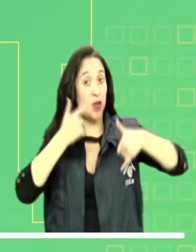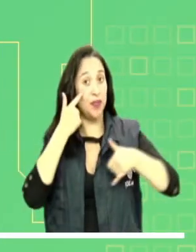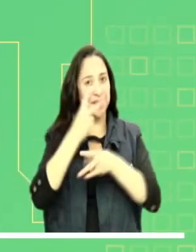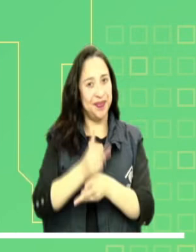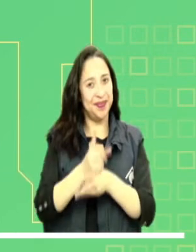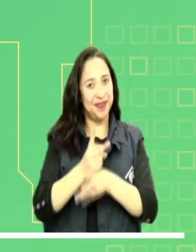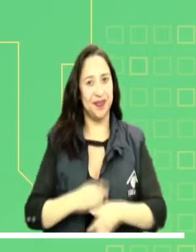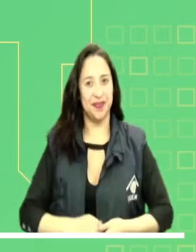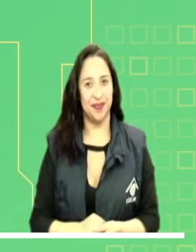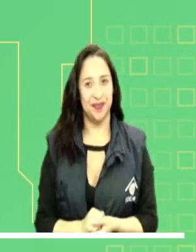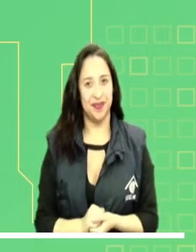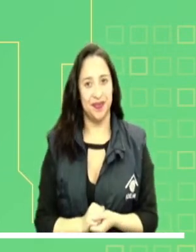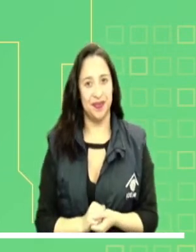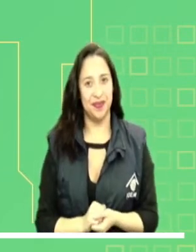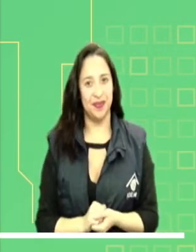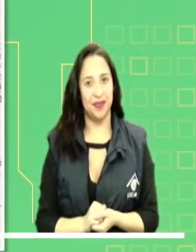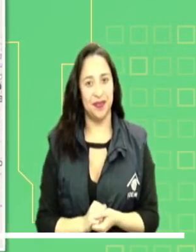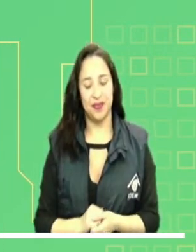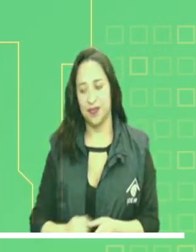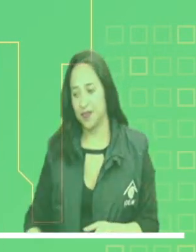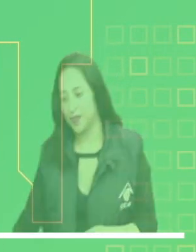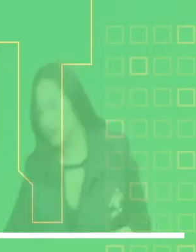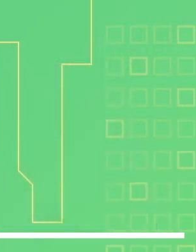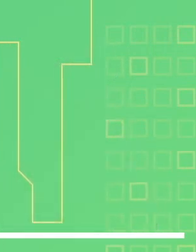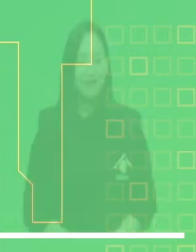por lluvias y tormentas en el Océano Pacífico.